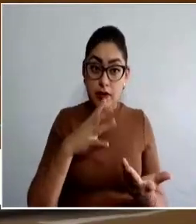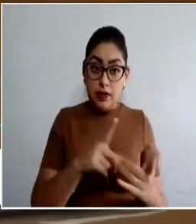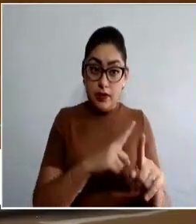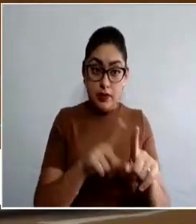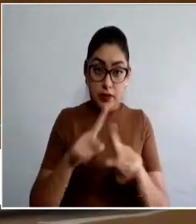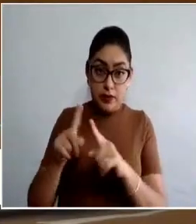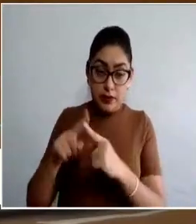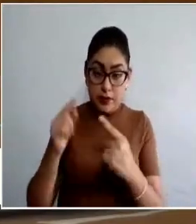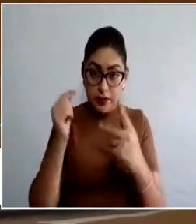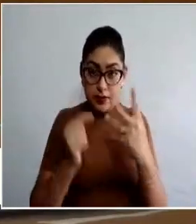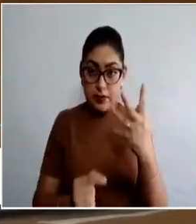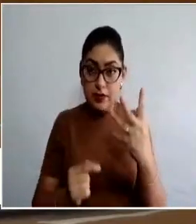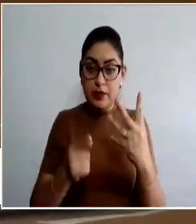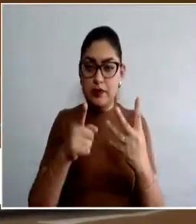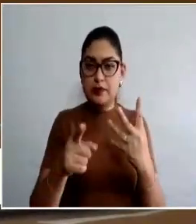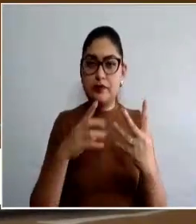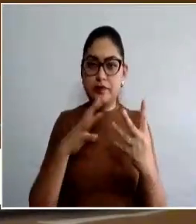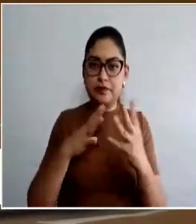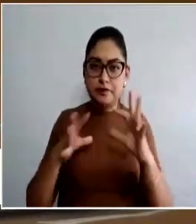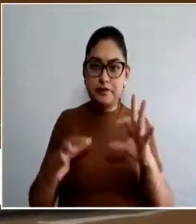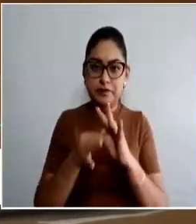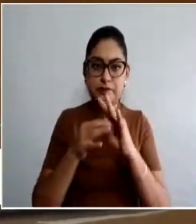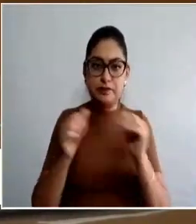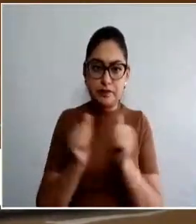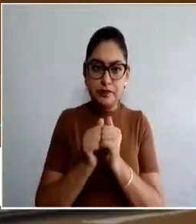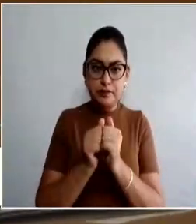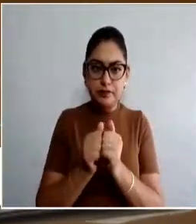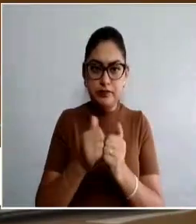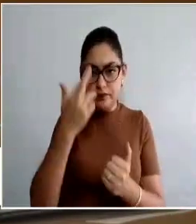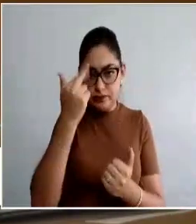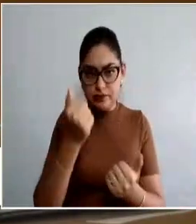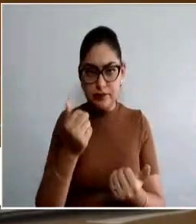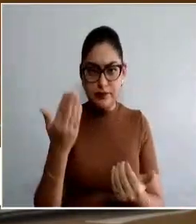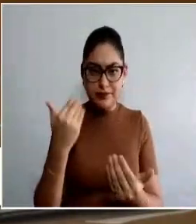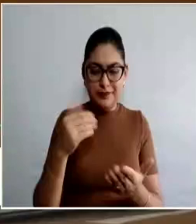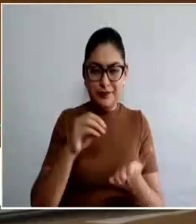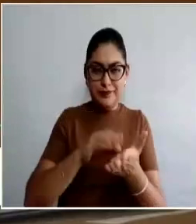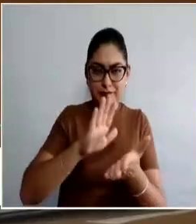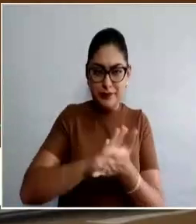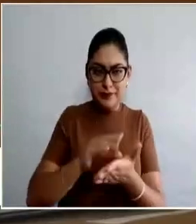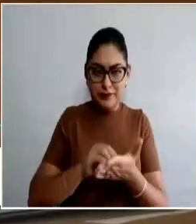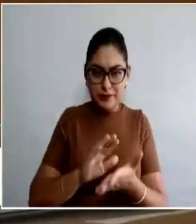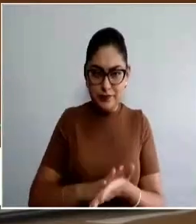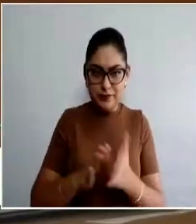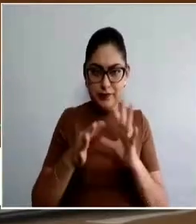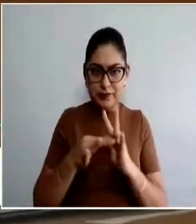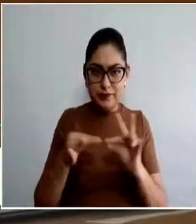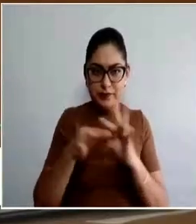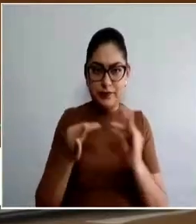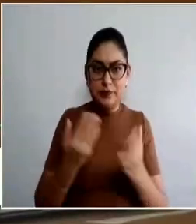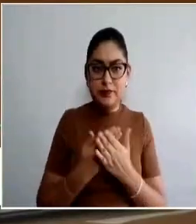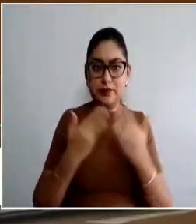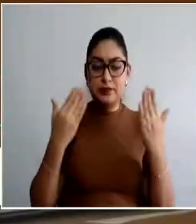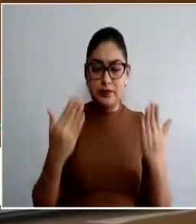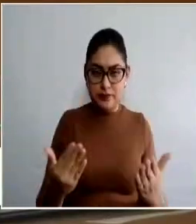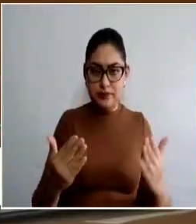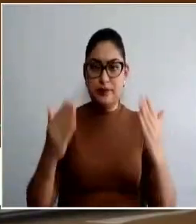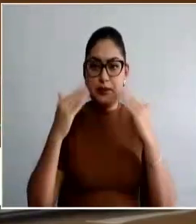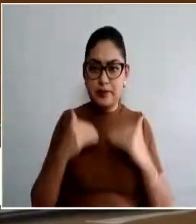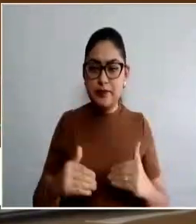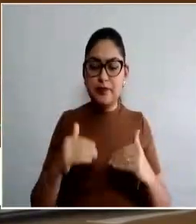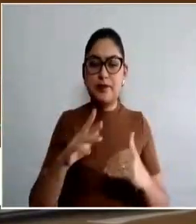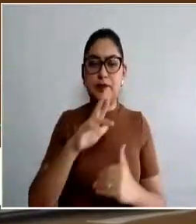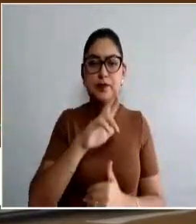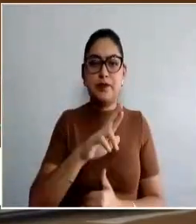inoperantes fundados por lo que las consideraciones que se indican el proyecto Ahora doy cuenta con los juicios de revisión constitucional electoral